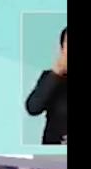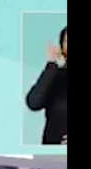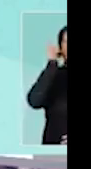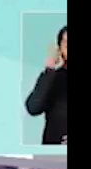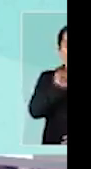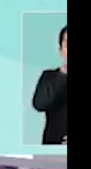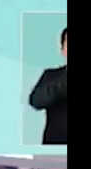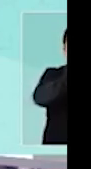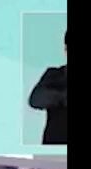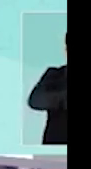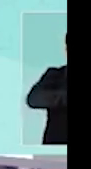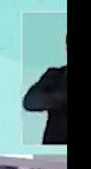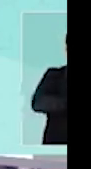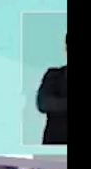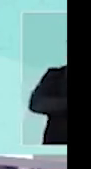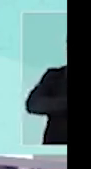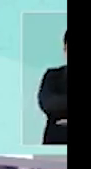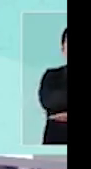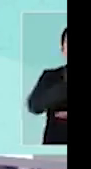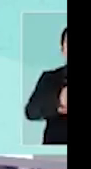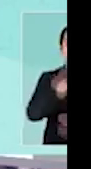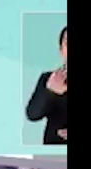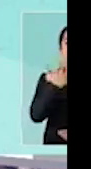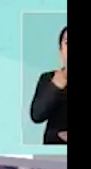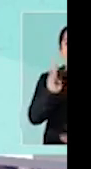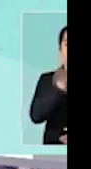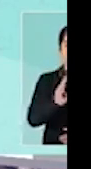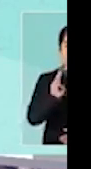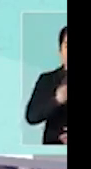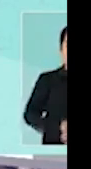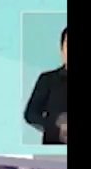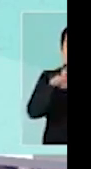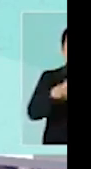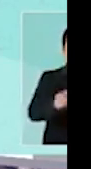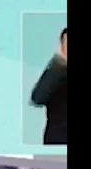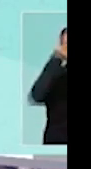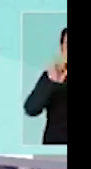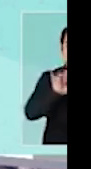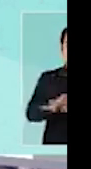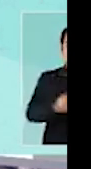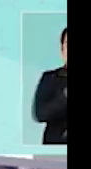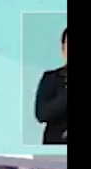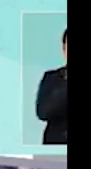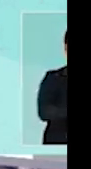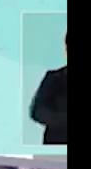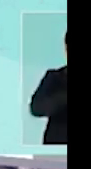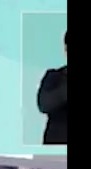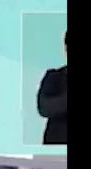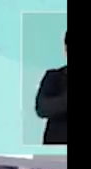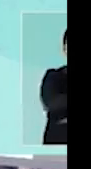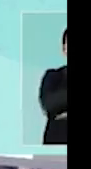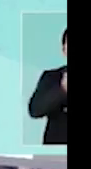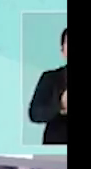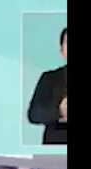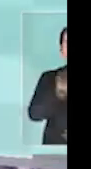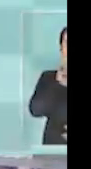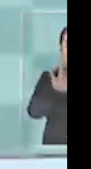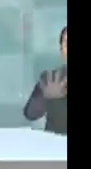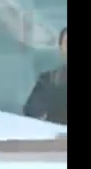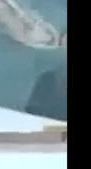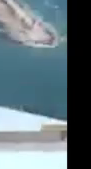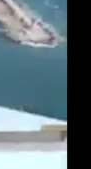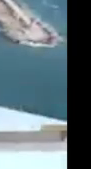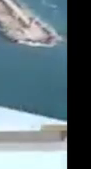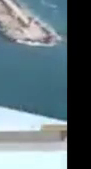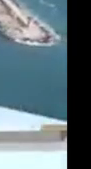sea, lo recomendable es que si tienen alguna enfermedad de base sigan sus controles para el momento de la vacunación estar Claro. bien, o si están resfriados también quizás esperar un poco